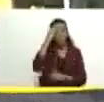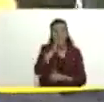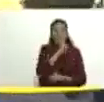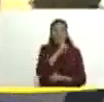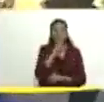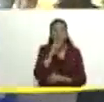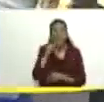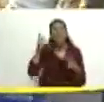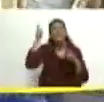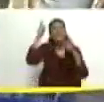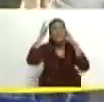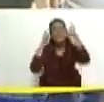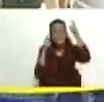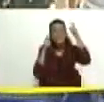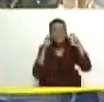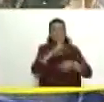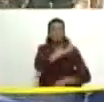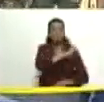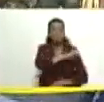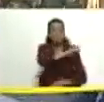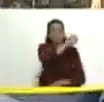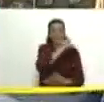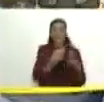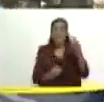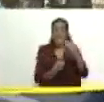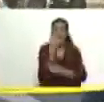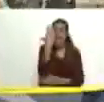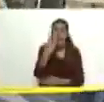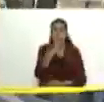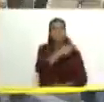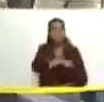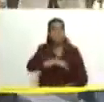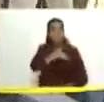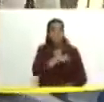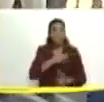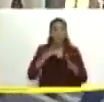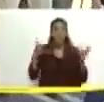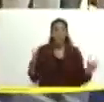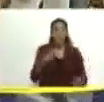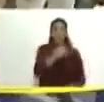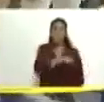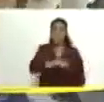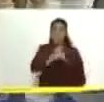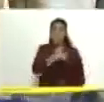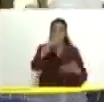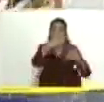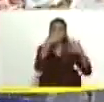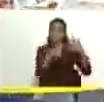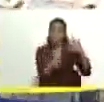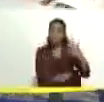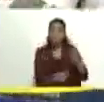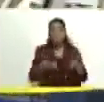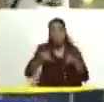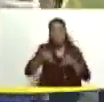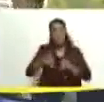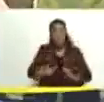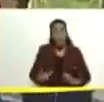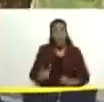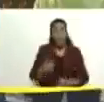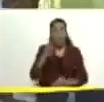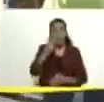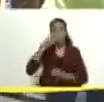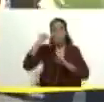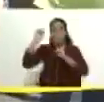El comandante Chávez fue el creador de todas las misiones y grandes misiones. ¡Claro que sí! Y su hijo Nicolás,